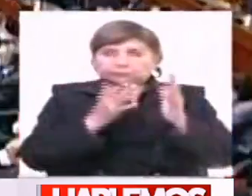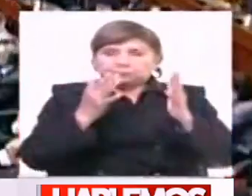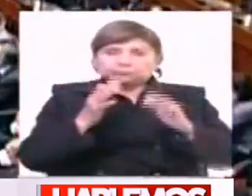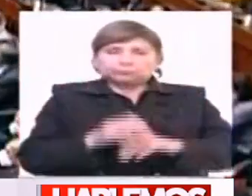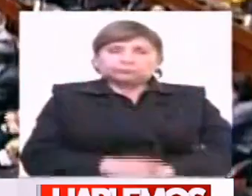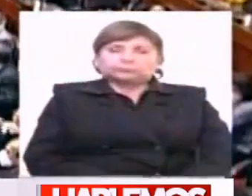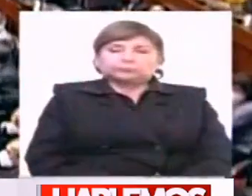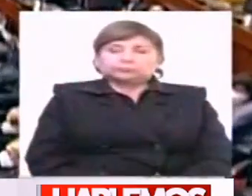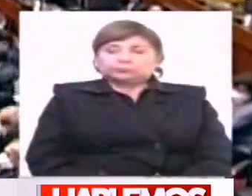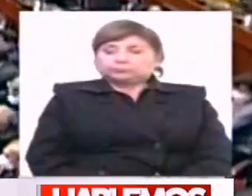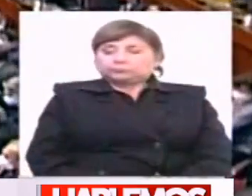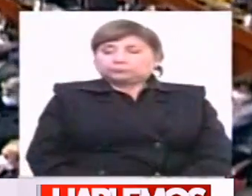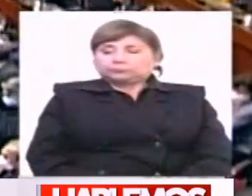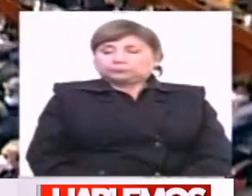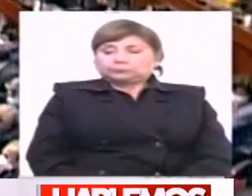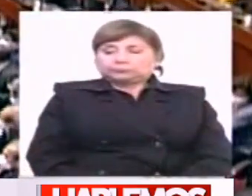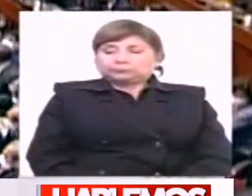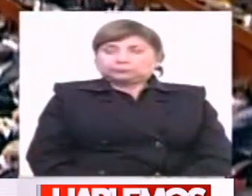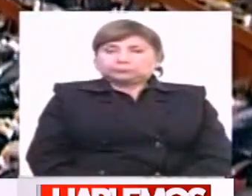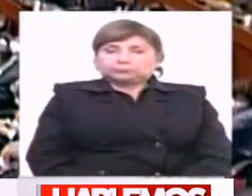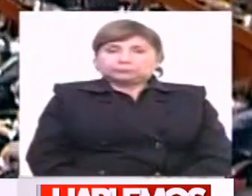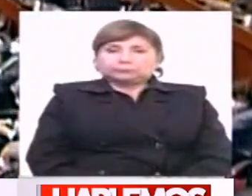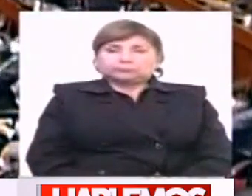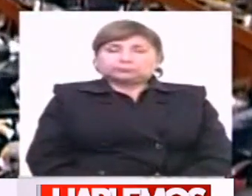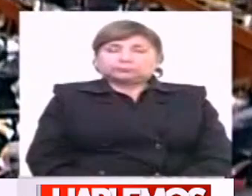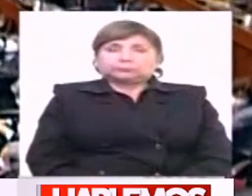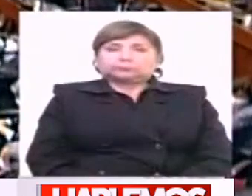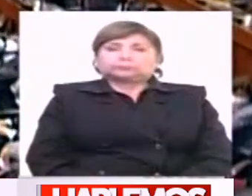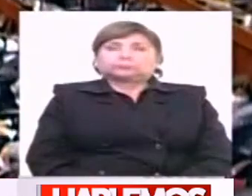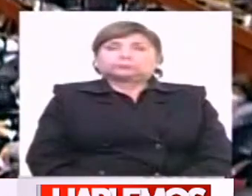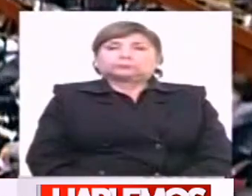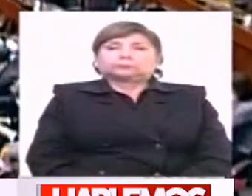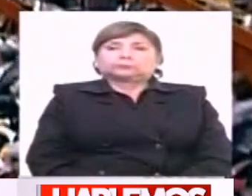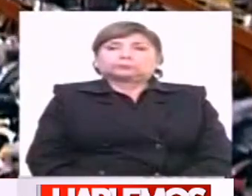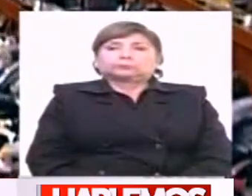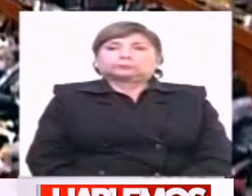y finalmente la votación, que tendría que ser para la noche de este jueves.